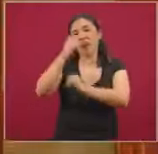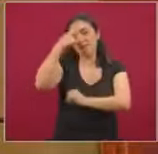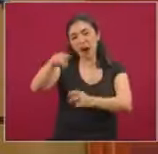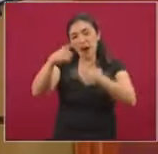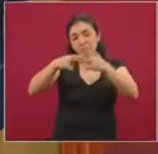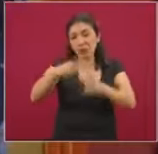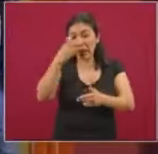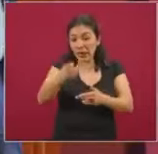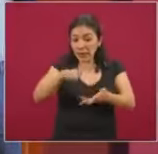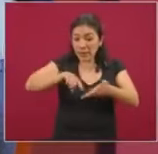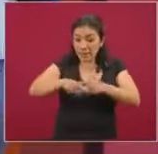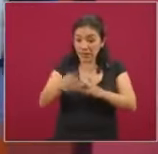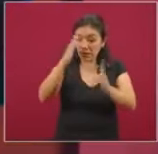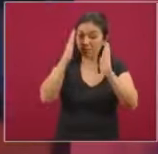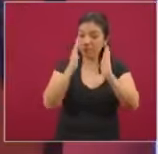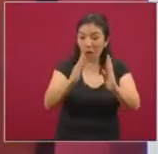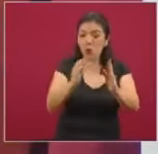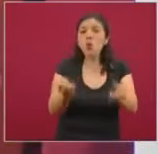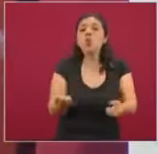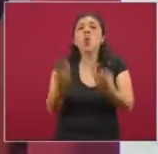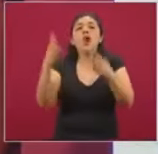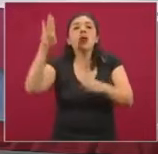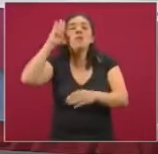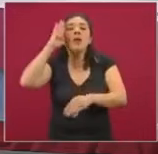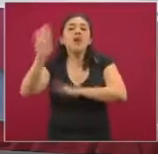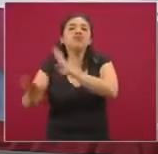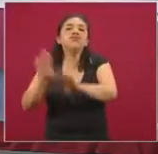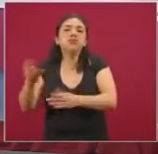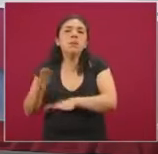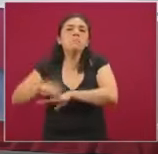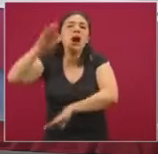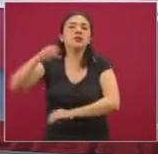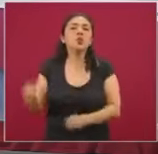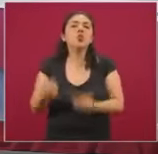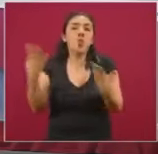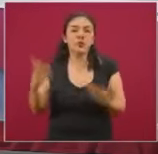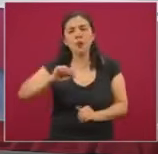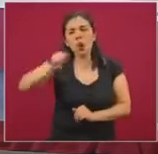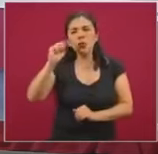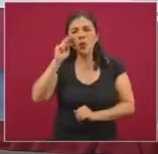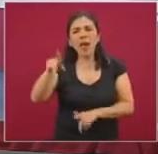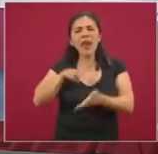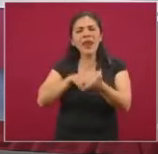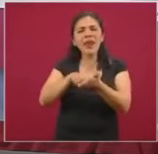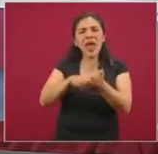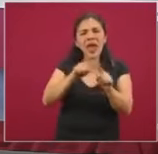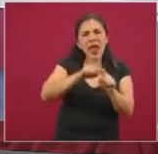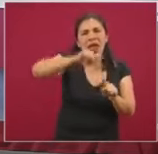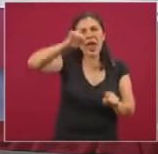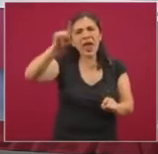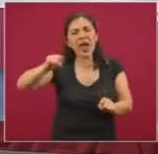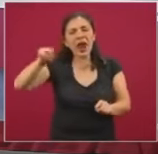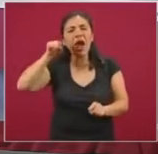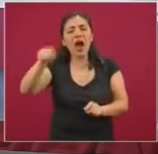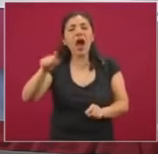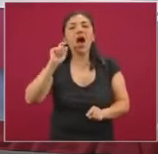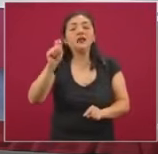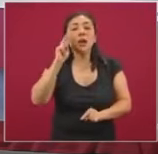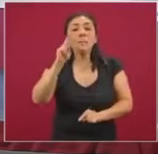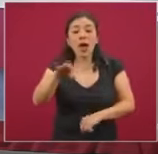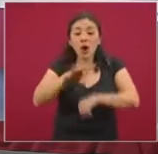estimar a partir de ahí el número de exceso de mortalidad. Y la línea negra poco más delgada es lo que es observado en